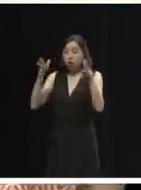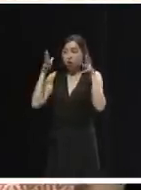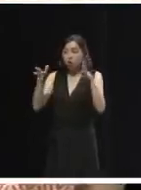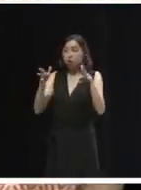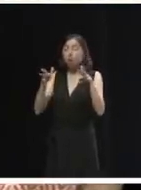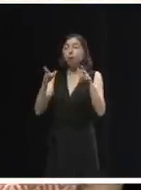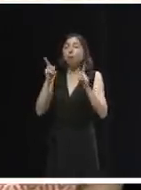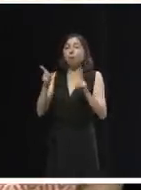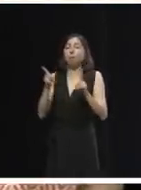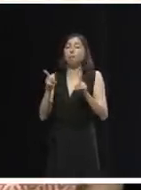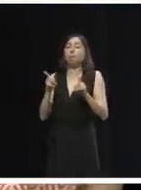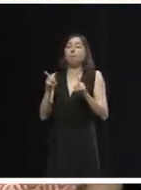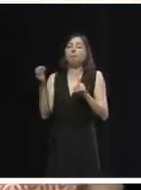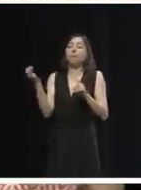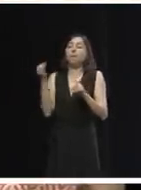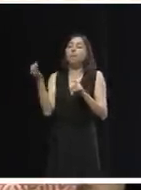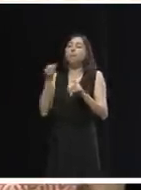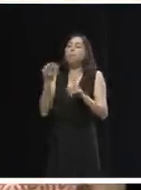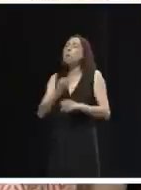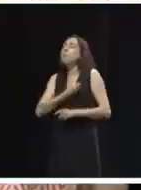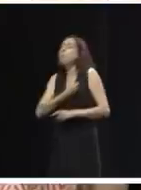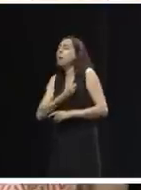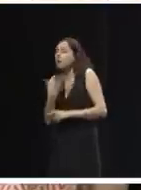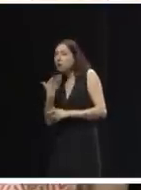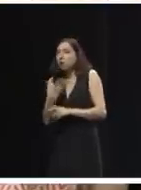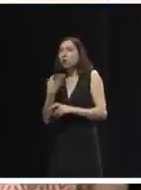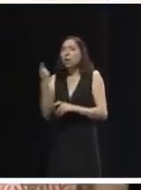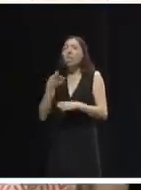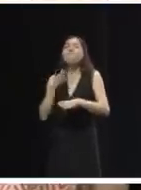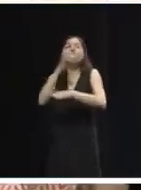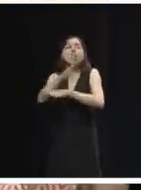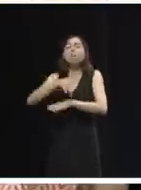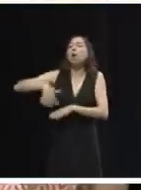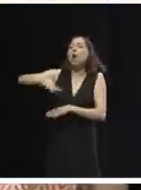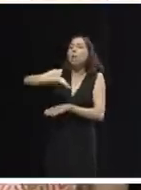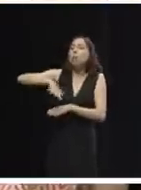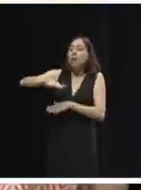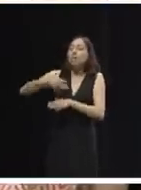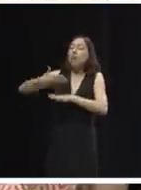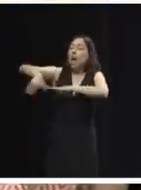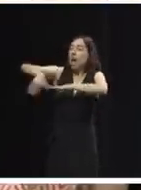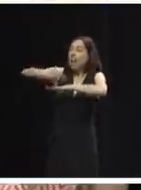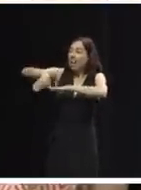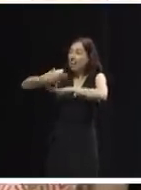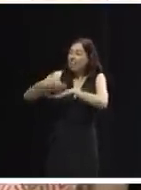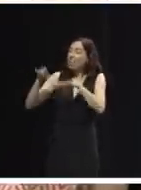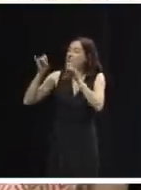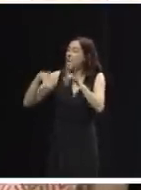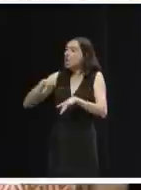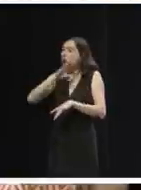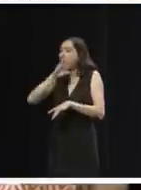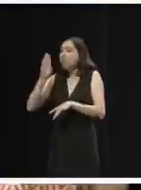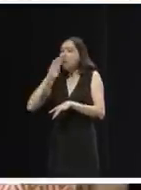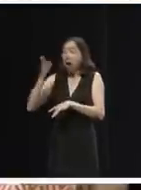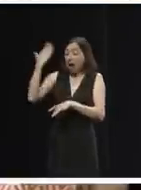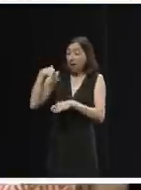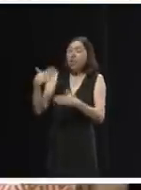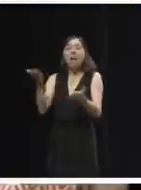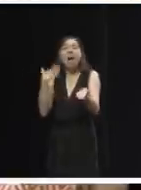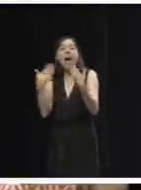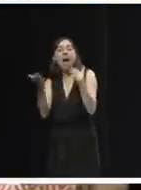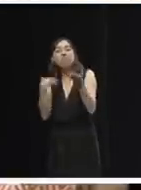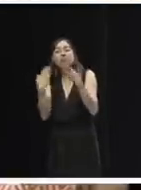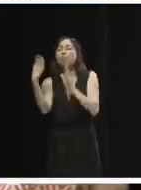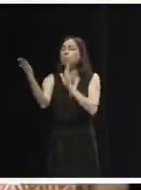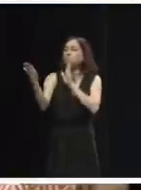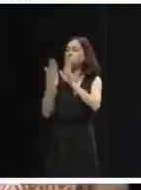Metamos cuerpo, metamos pasión, vayamos a las plazas, a las calles, como nuestras madres, a conversar cara a cara, a